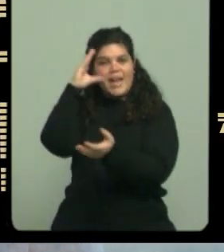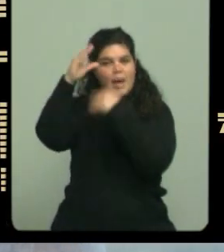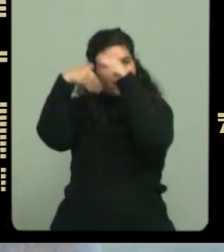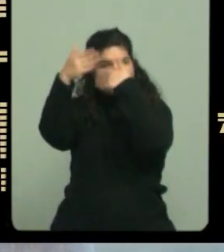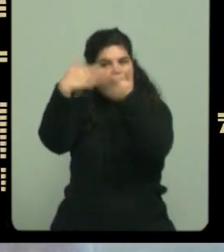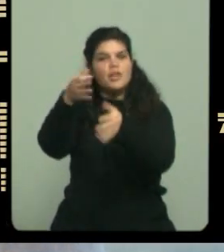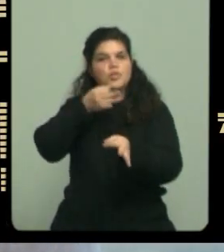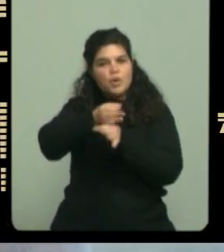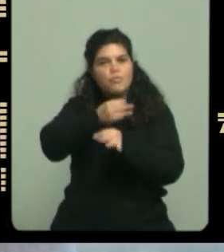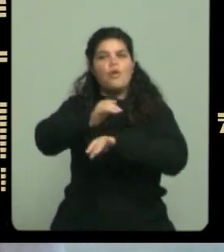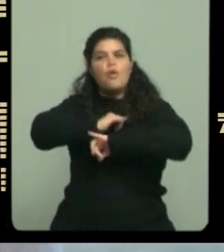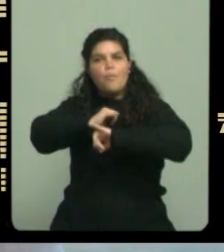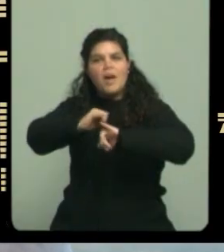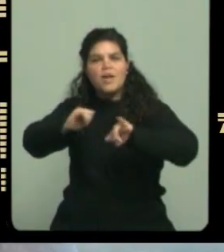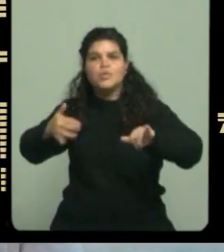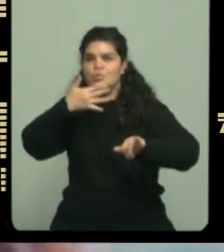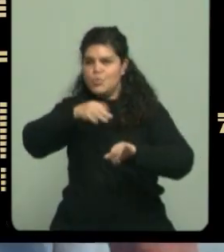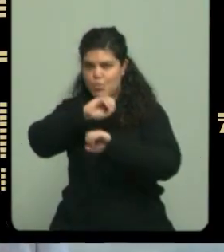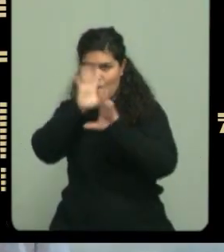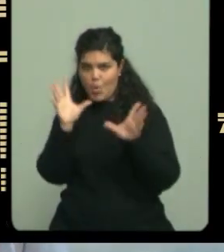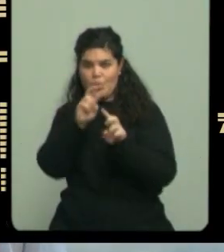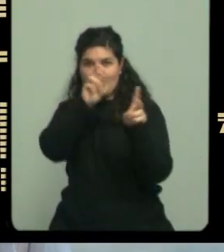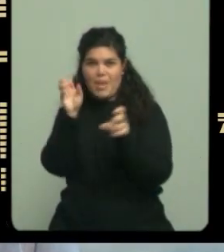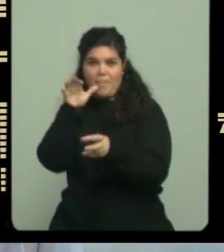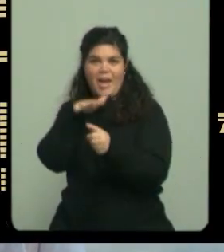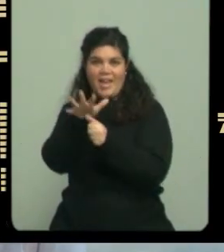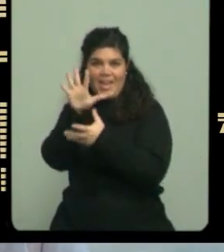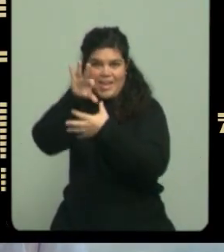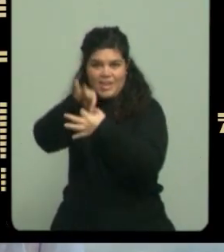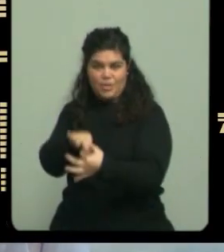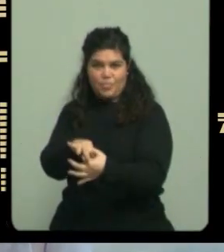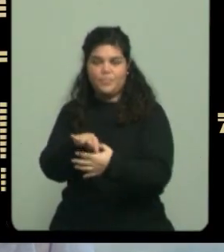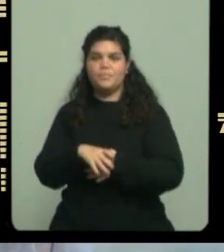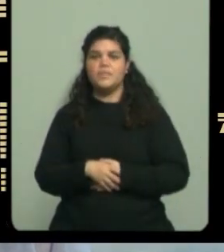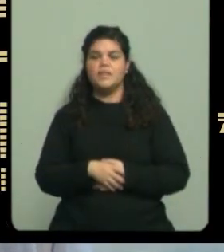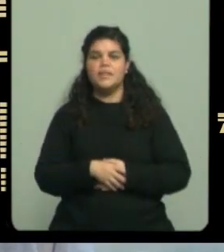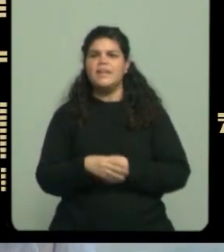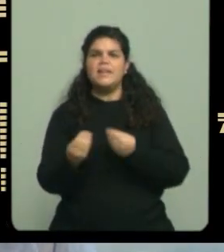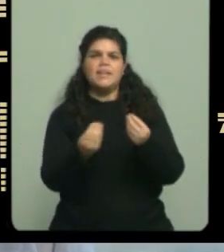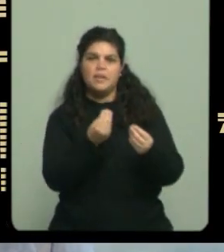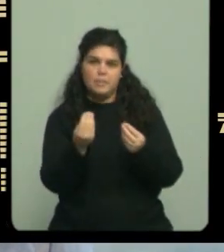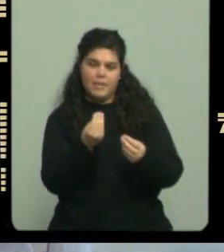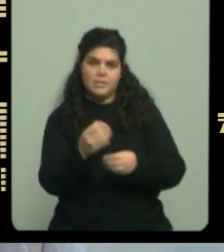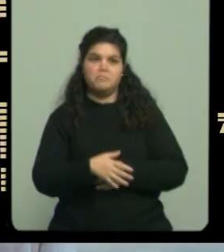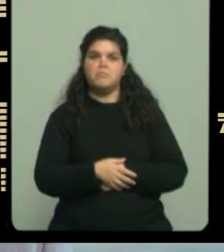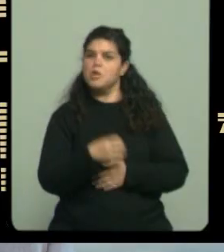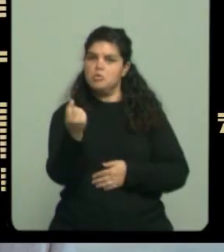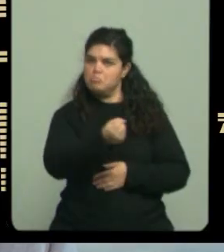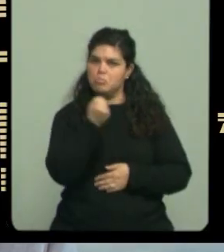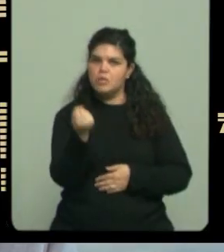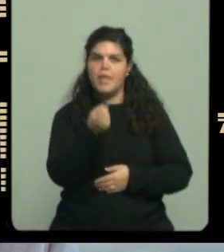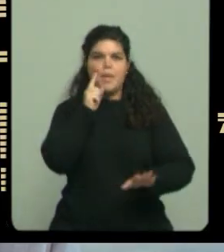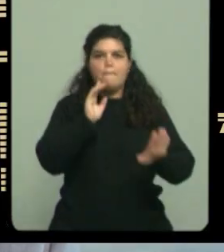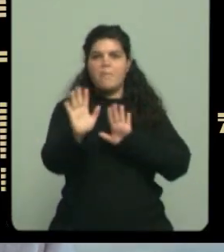y sensibilización en perspectiva de género. ¿Qué queremos hacer? Queremos hacer que por un lado se trabaje la